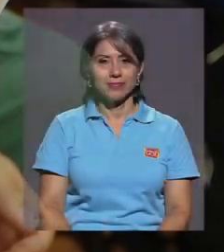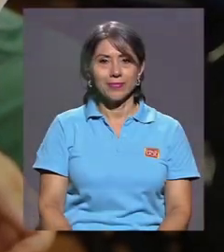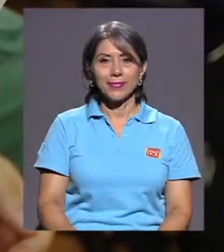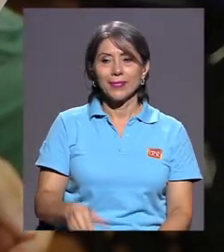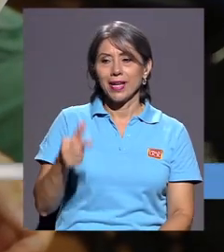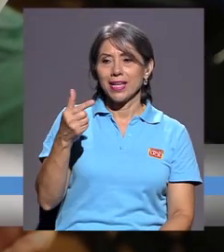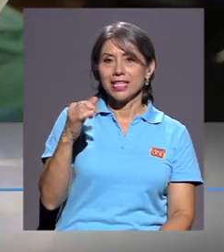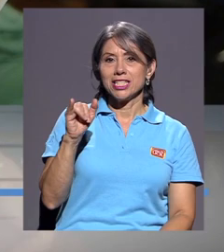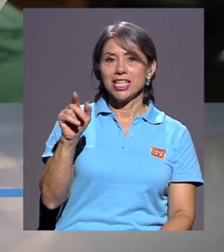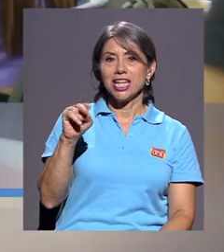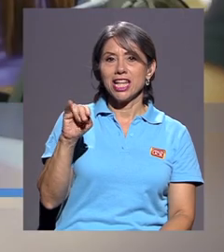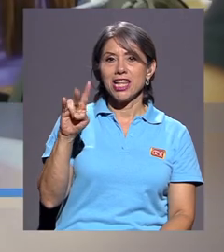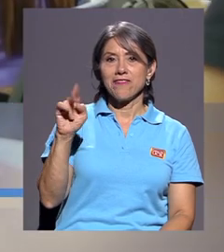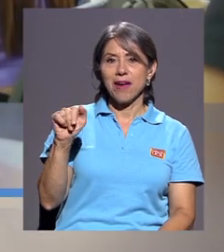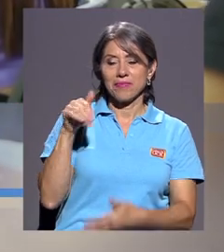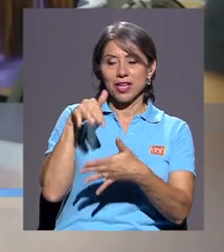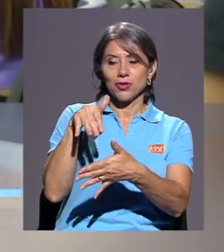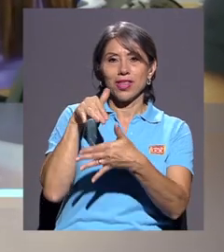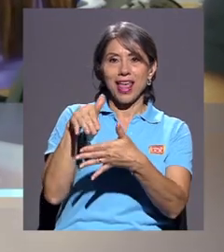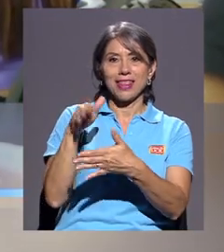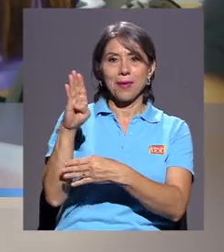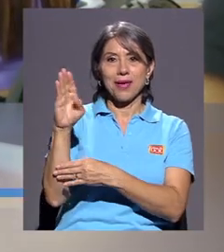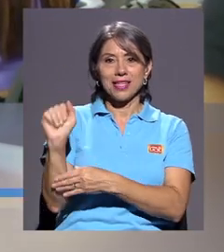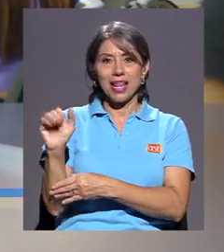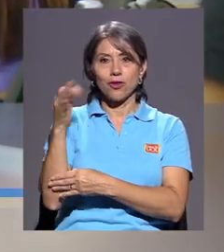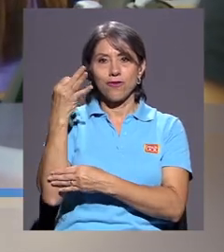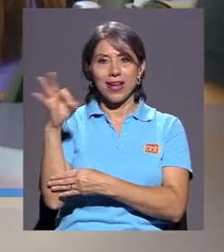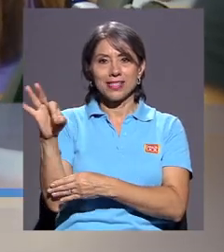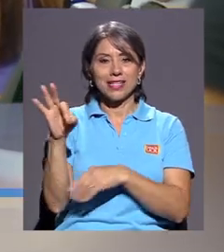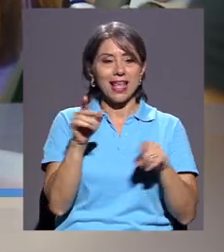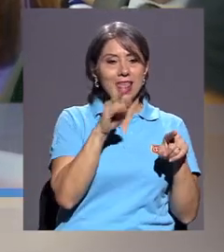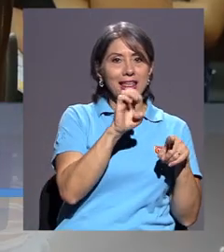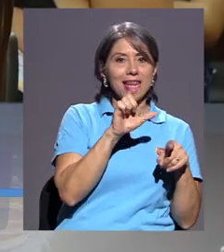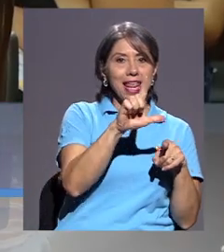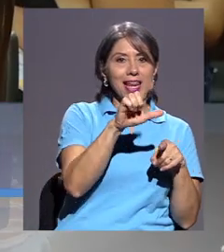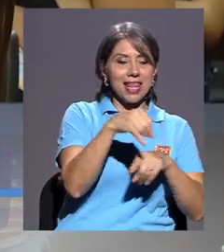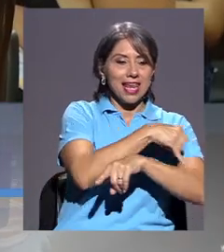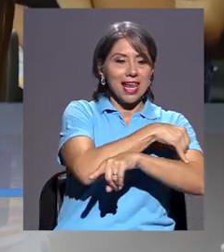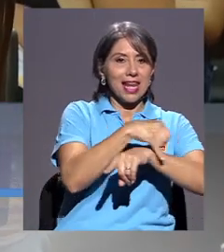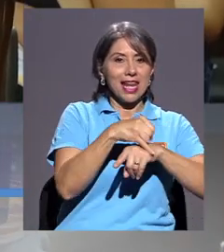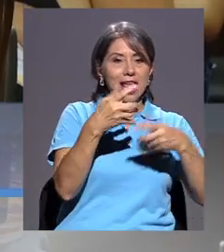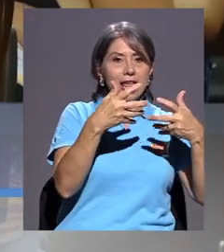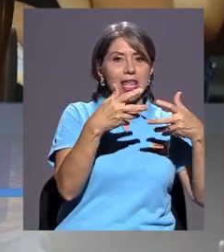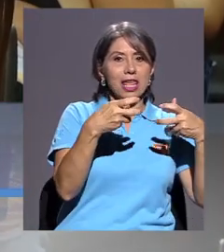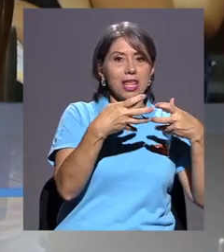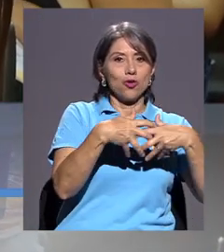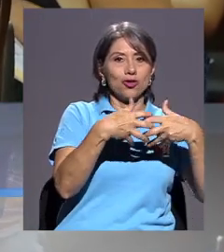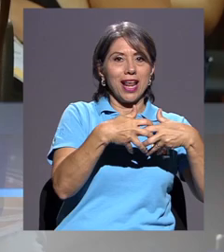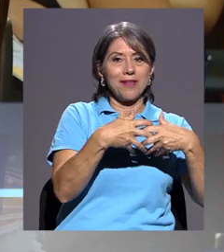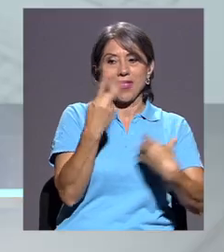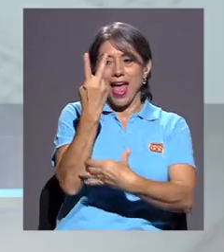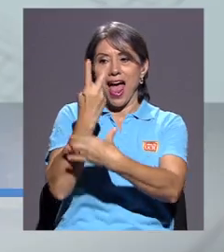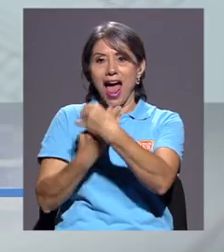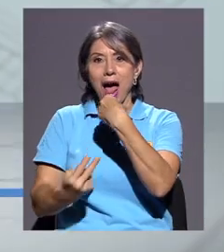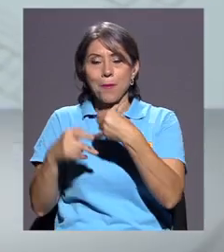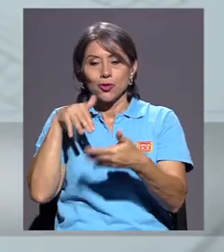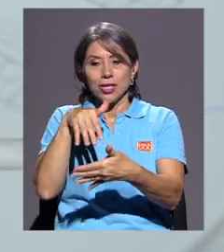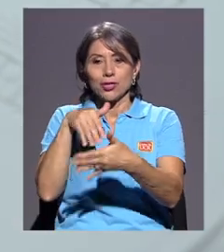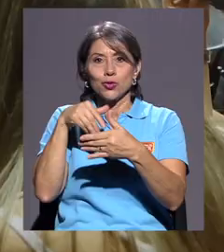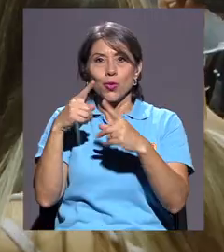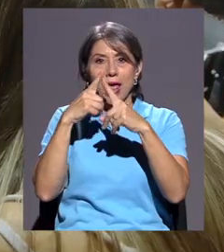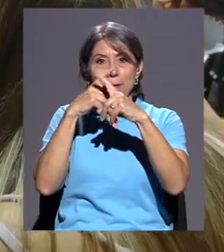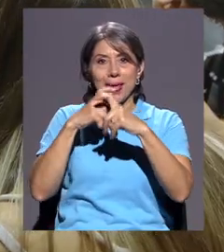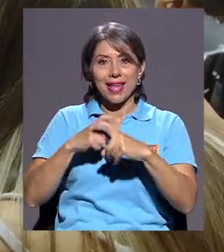Geneva es estudiante de bachillerato en francés y Daniel de ingeniería industrial. Ambos cursan estudios de mandarín en el